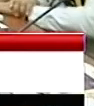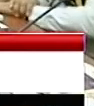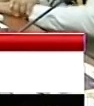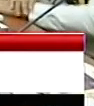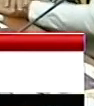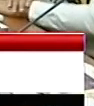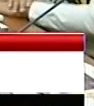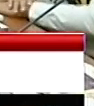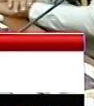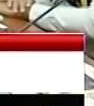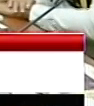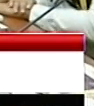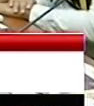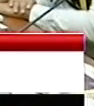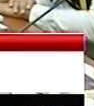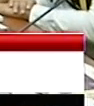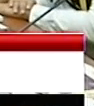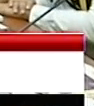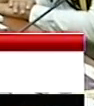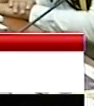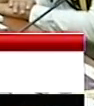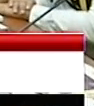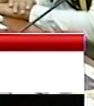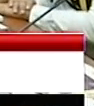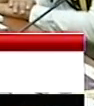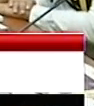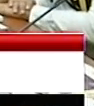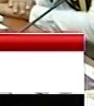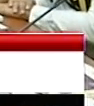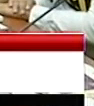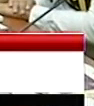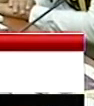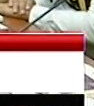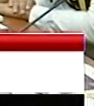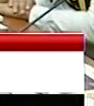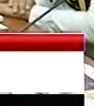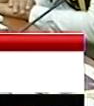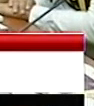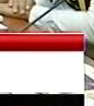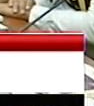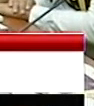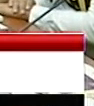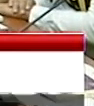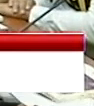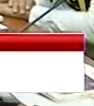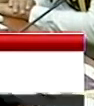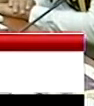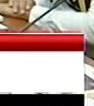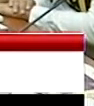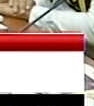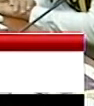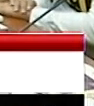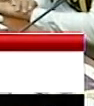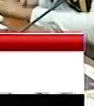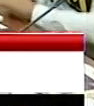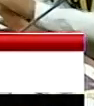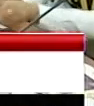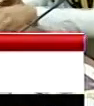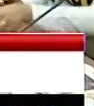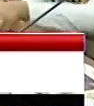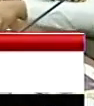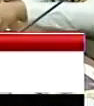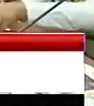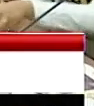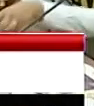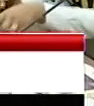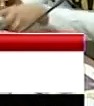uso de palabra a IPV Derecho, Beatriz me había solicitado el uso de palabra. Muchas gracias, congresista. Buenos días a todas y a todos. Mil